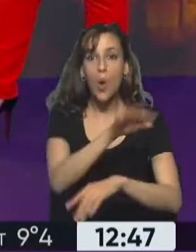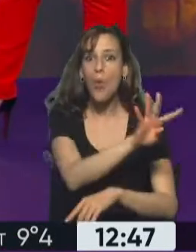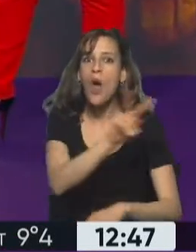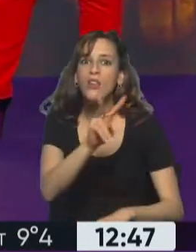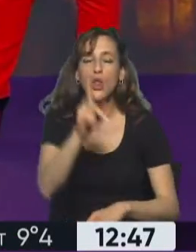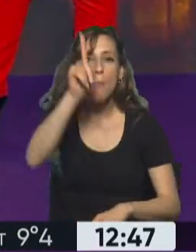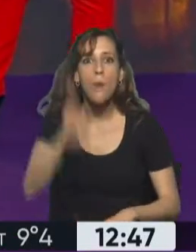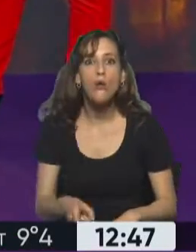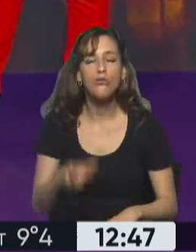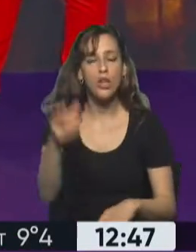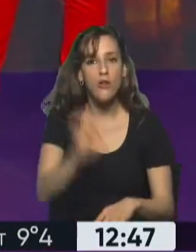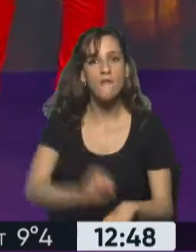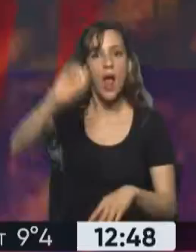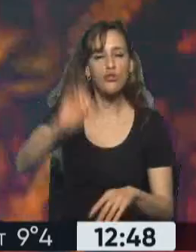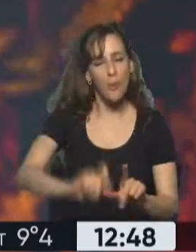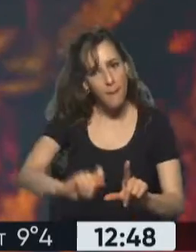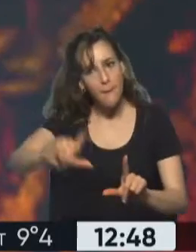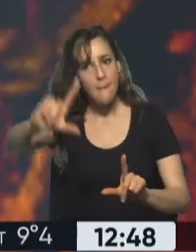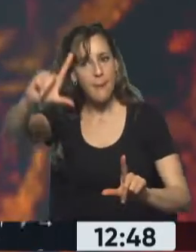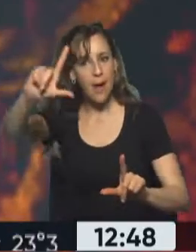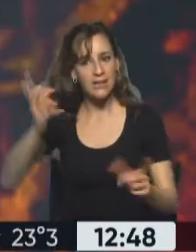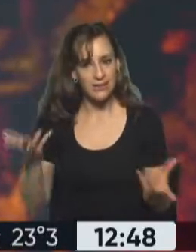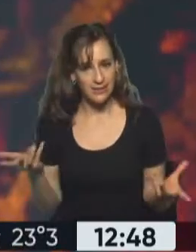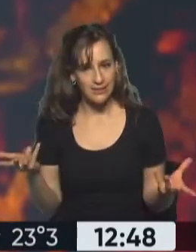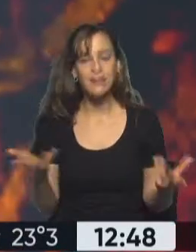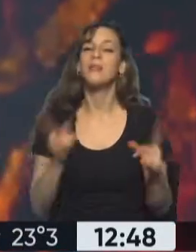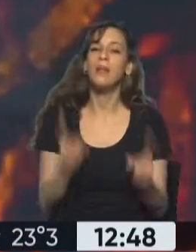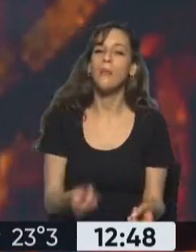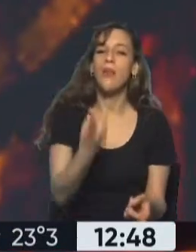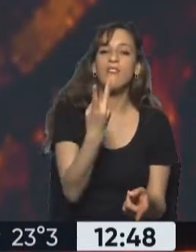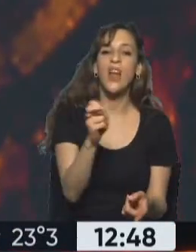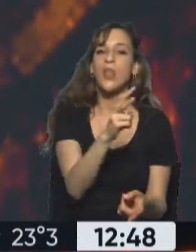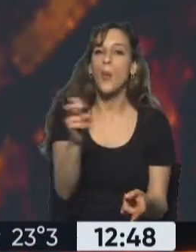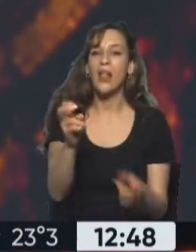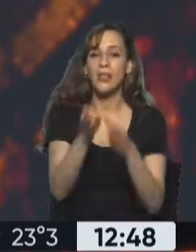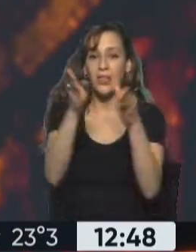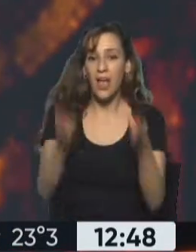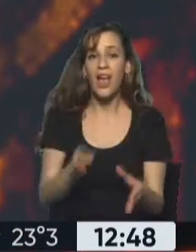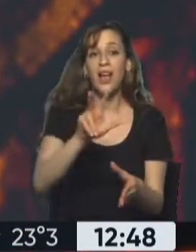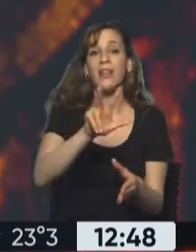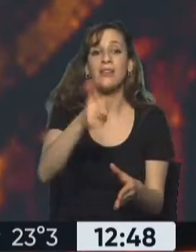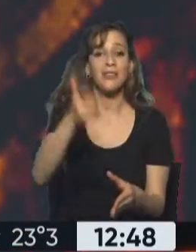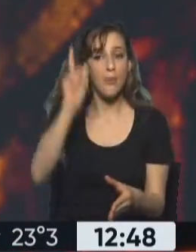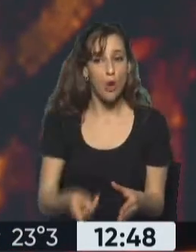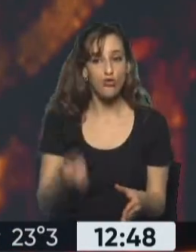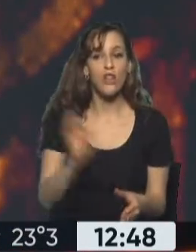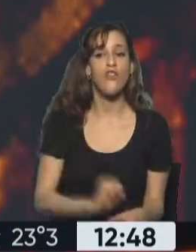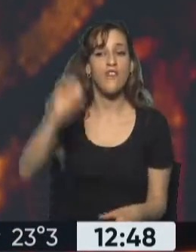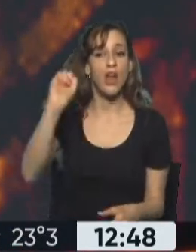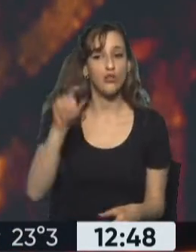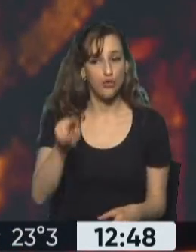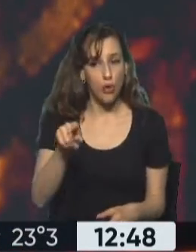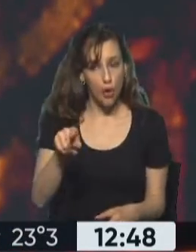2019, 55%. Agregamos el 2020, 36% de aumento de la inflación con una recesión económica muy